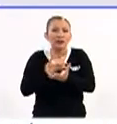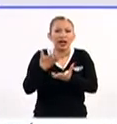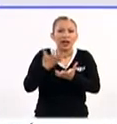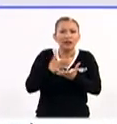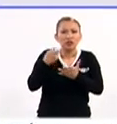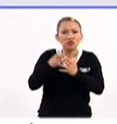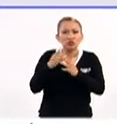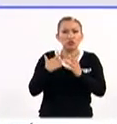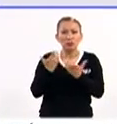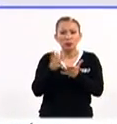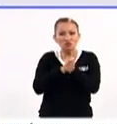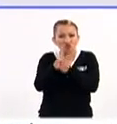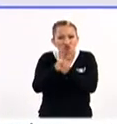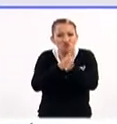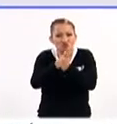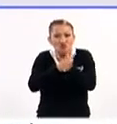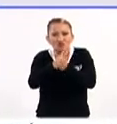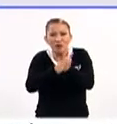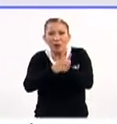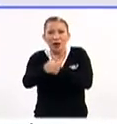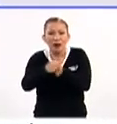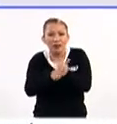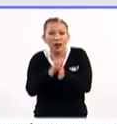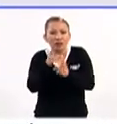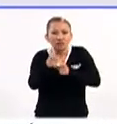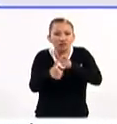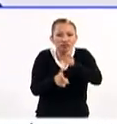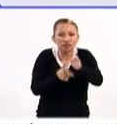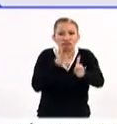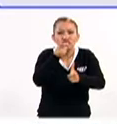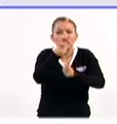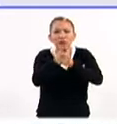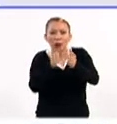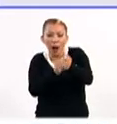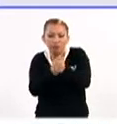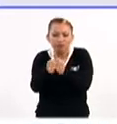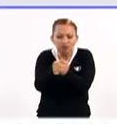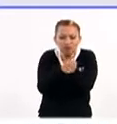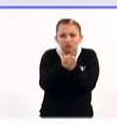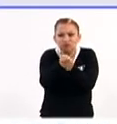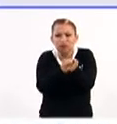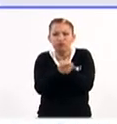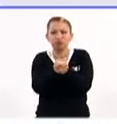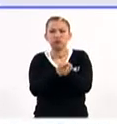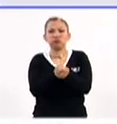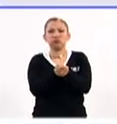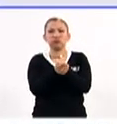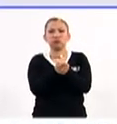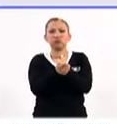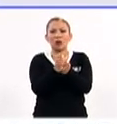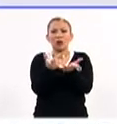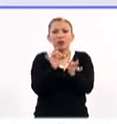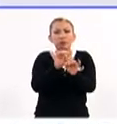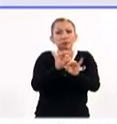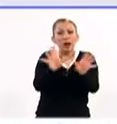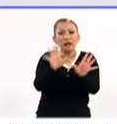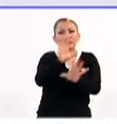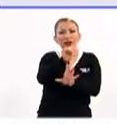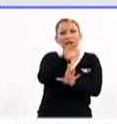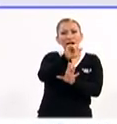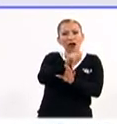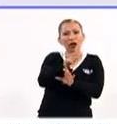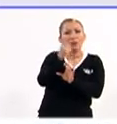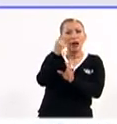sanda ni janda ani. Biji gaya garu chawi stiu, bini bila chawi duga, tiki a chawi